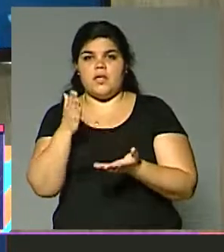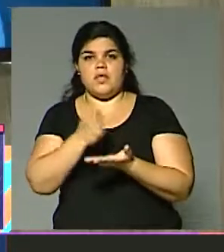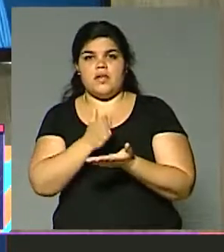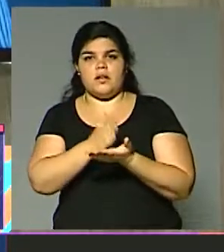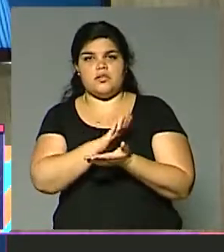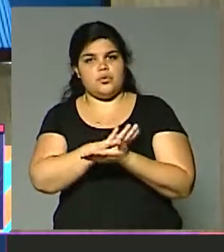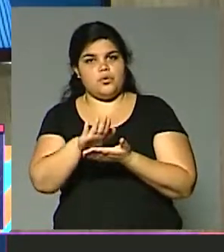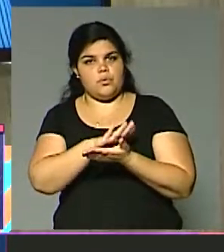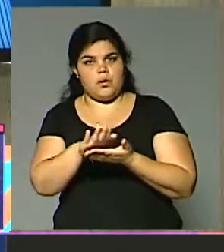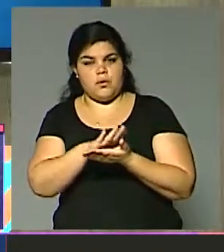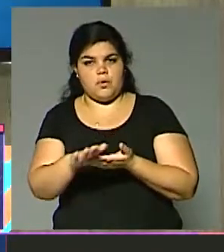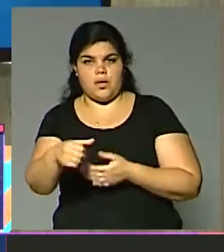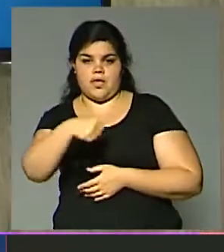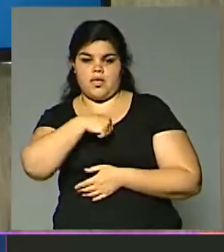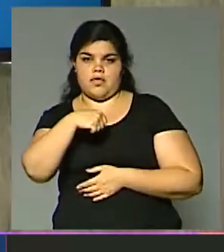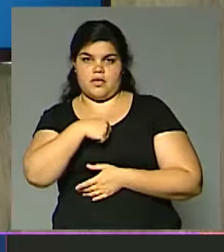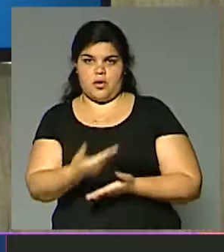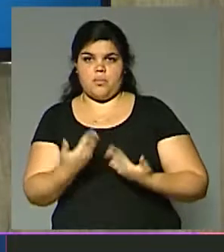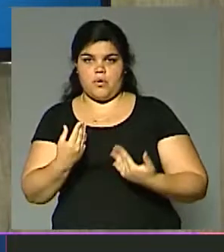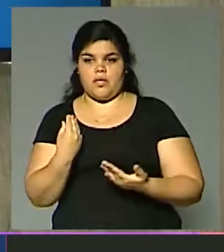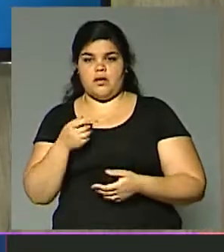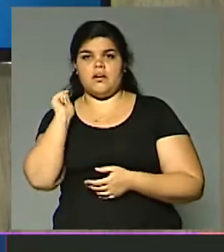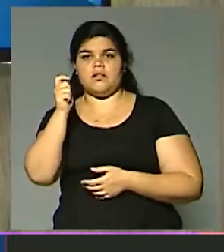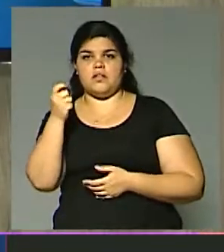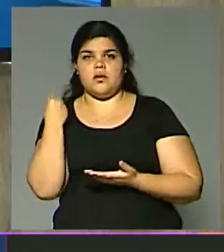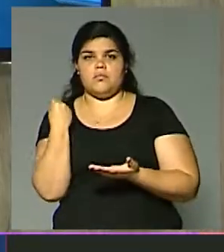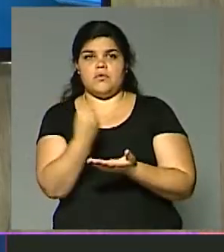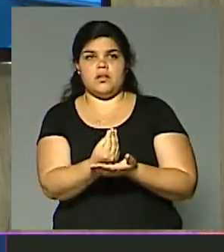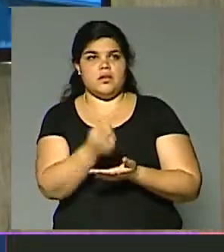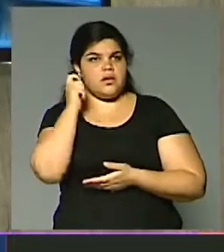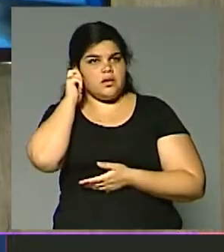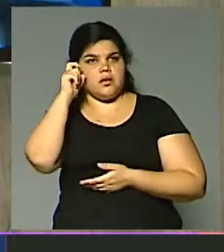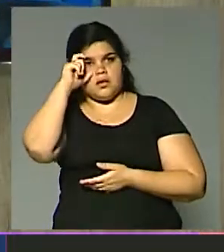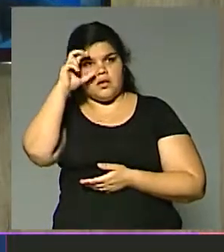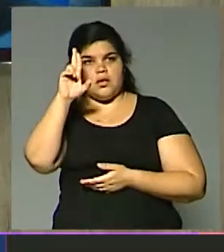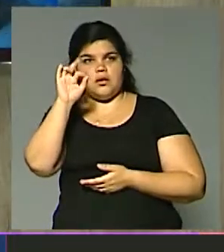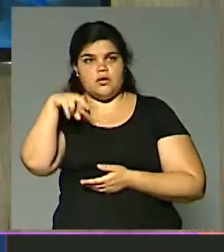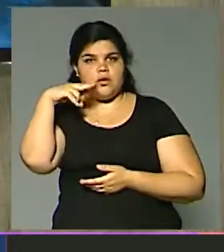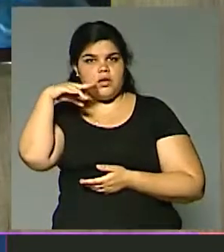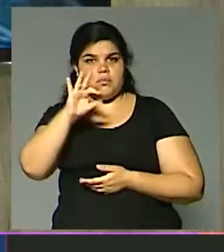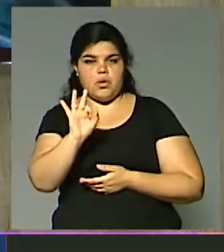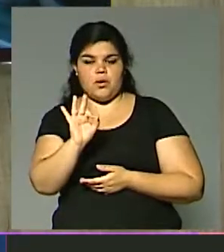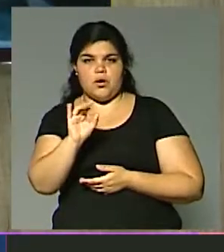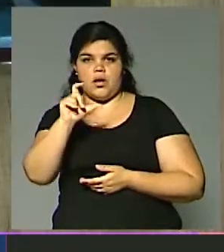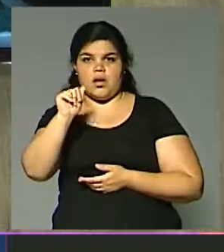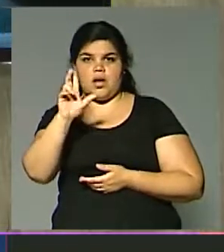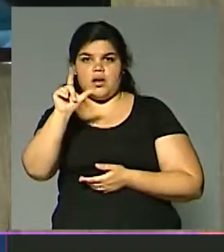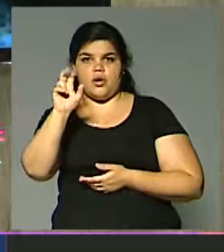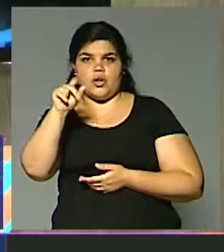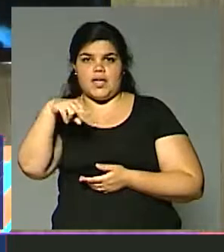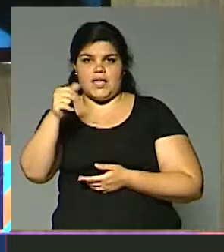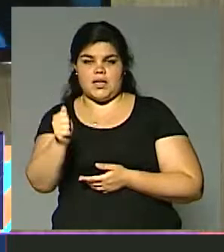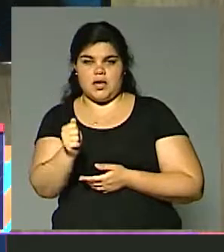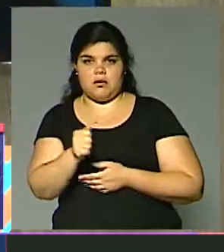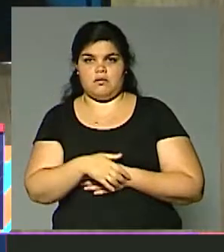identidades para eso participo jerónimo carolina gonzález devesa el primer caso mundial en donde el